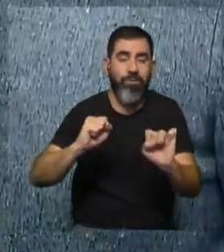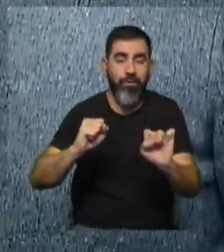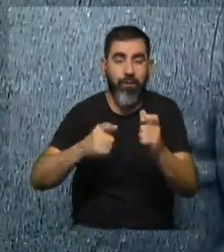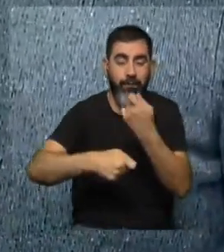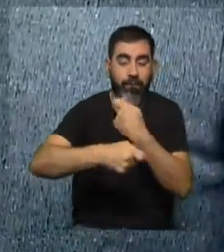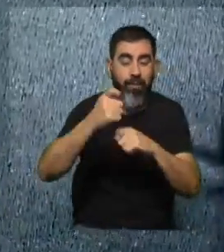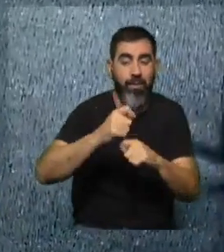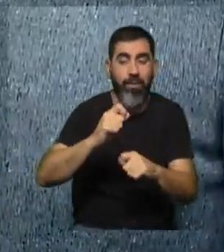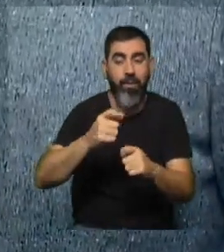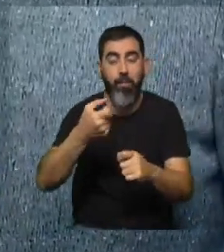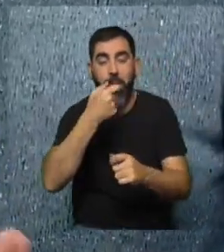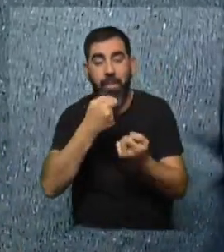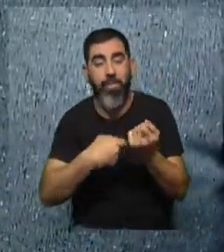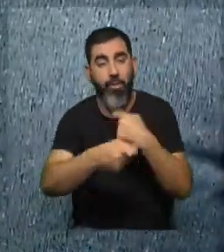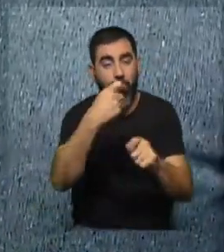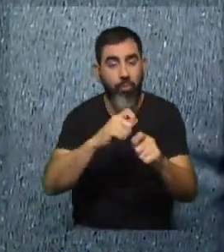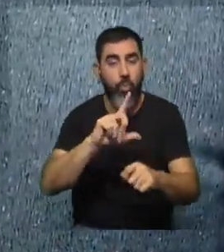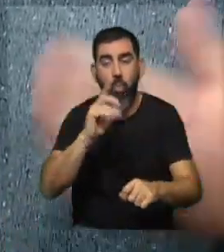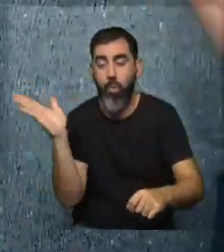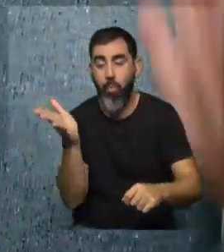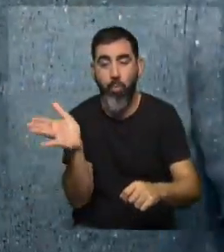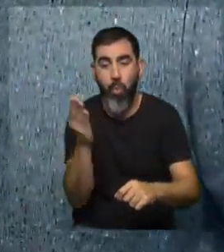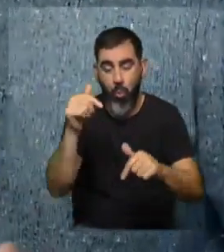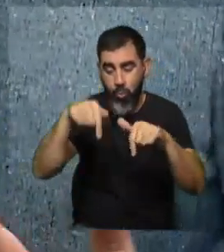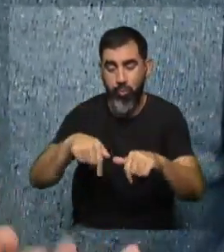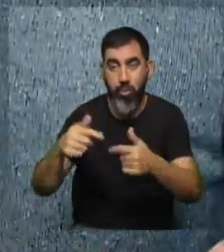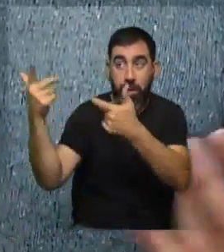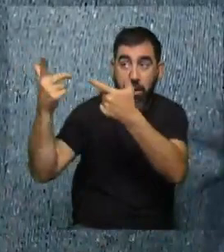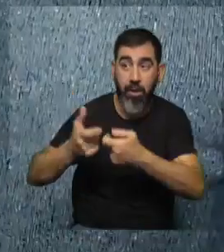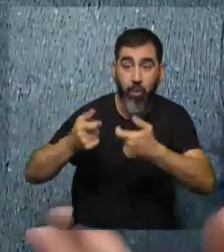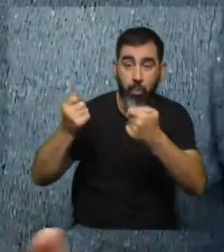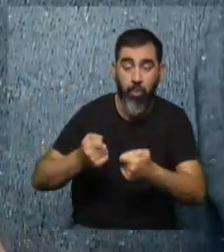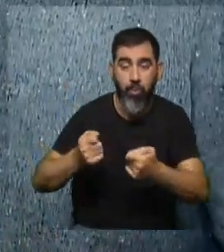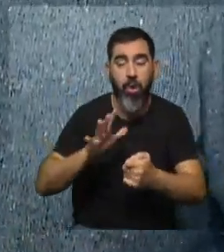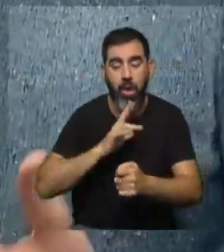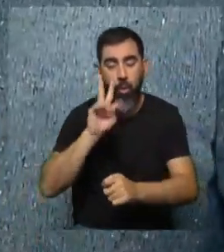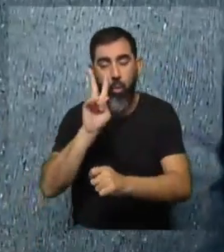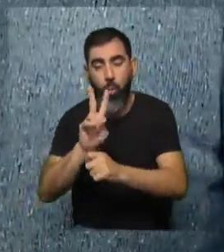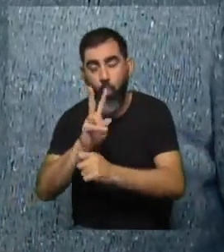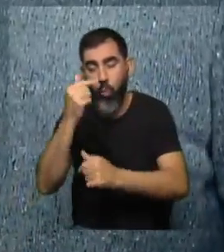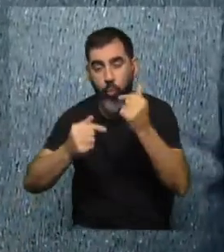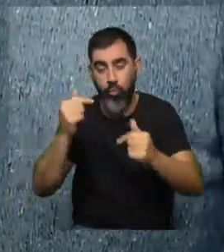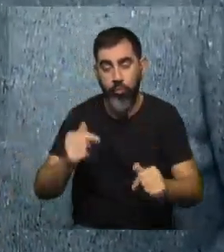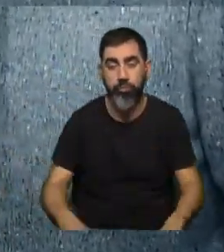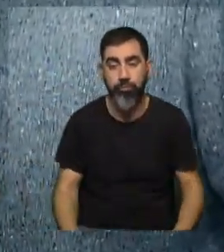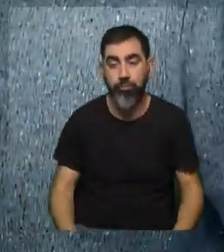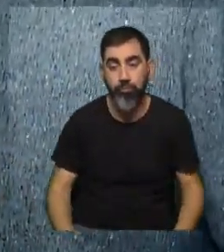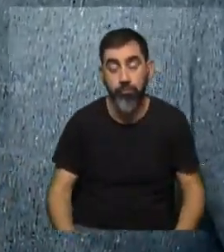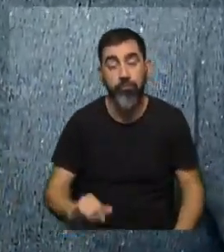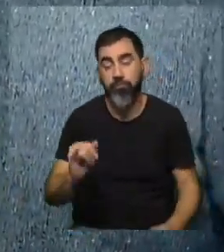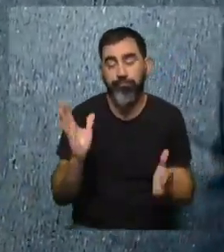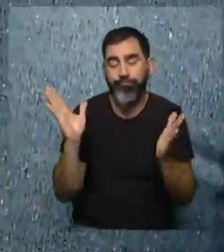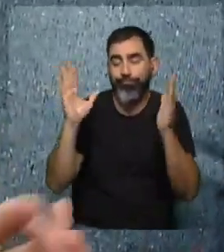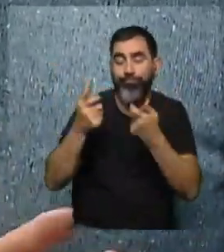desde el uso médico no hay producción nacional todo es importante Por lo tanto tiene varios controles de sustancias Lo que sí es